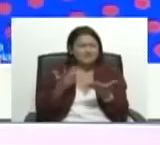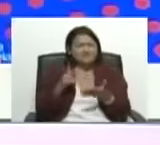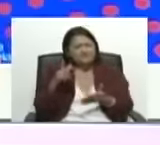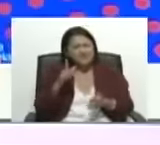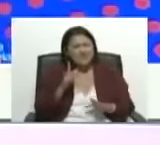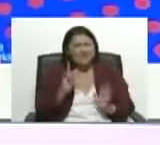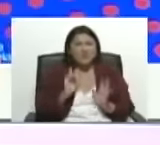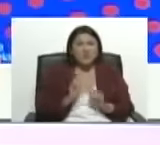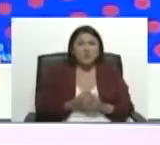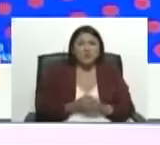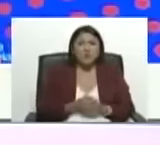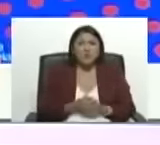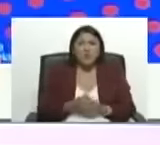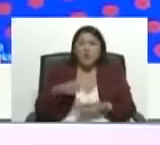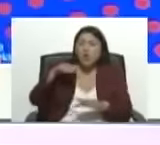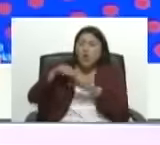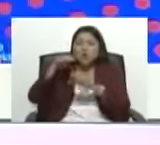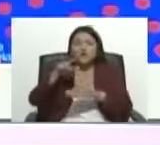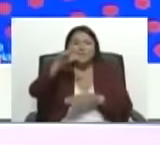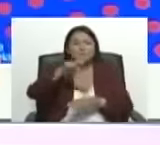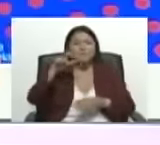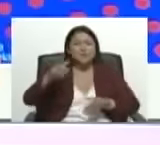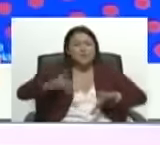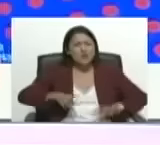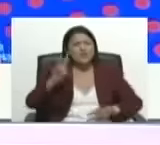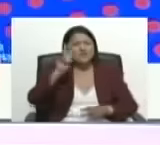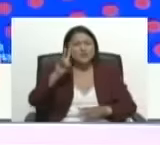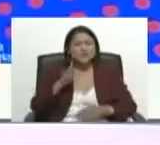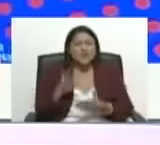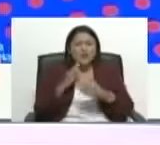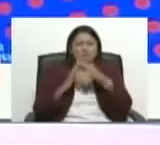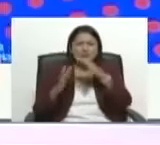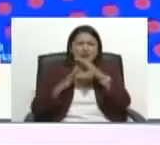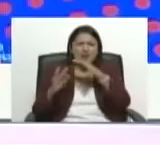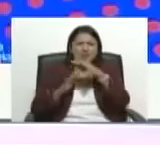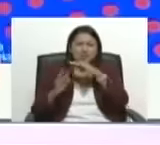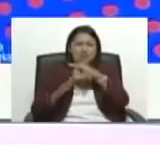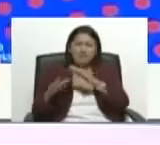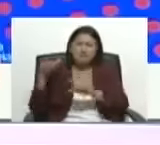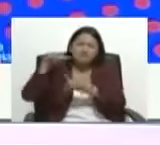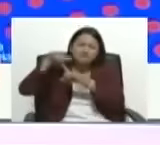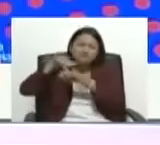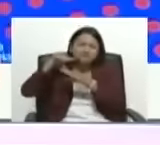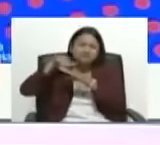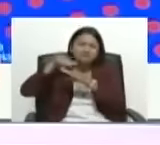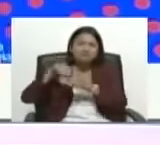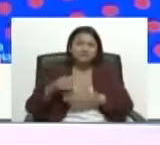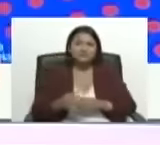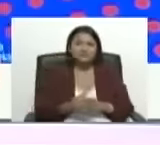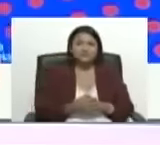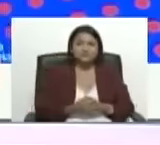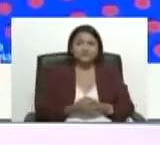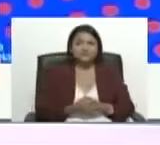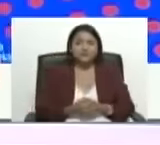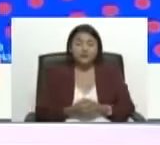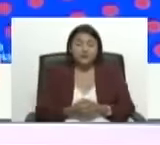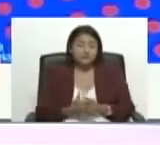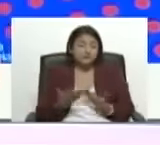cobardía atacar y agredir a nuestros connacionales, a nuestros migrantes, que están en esa